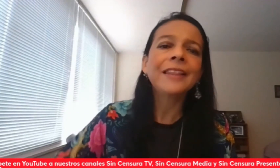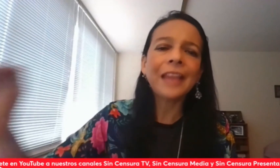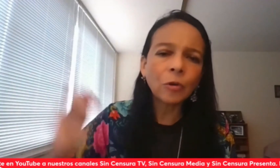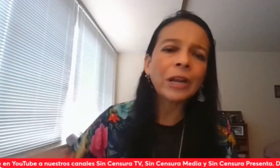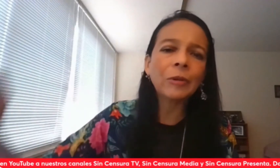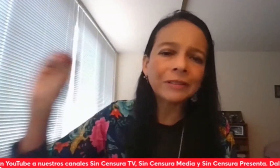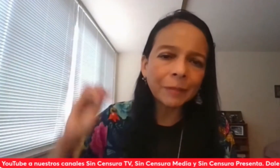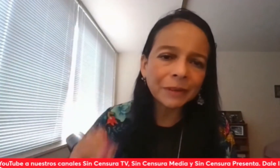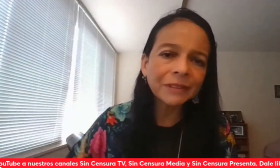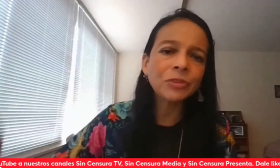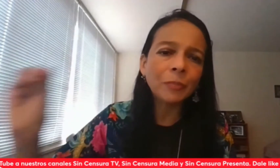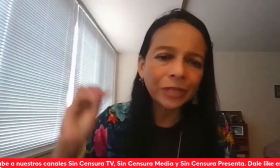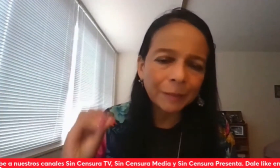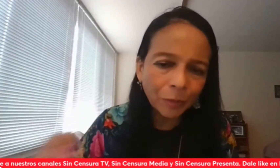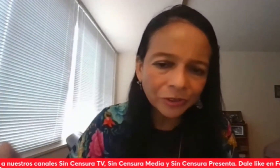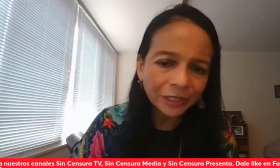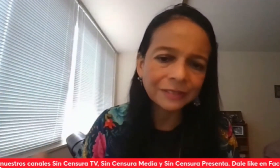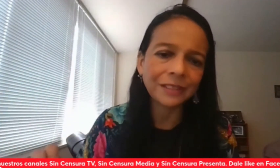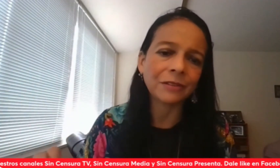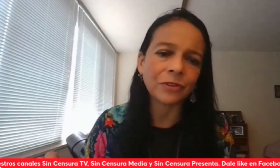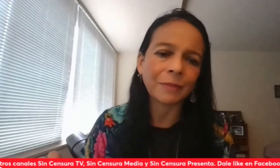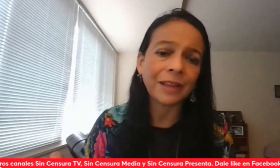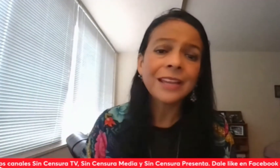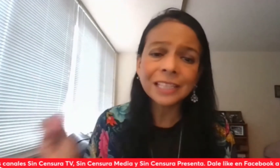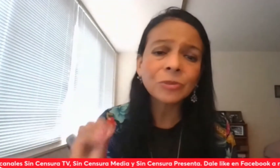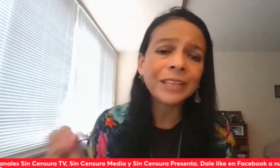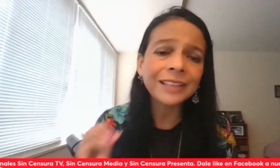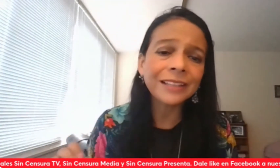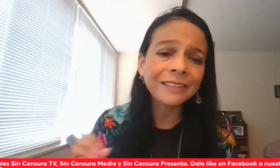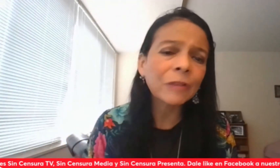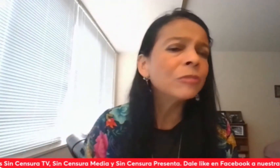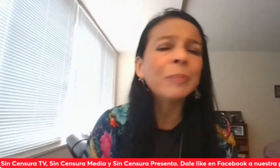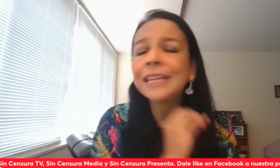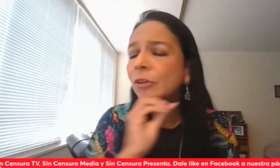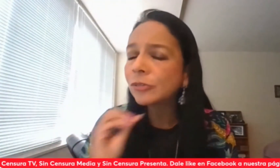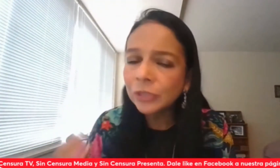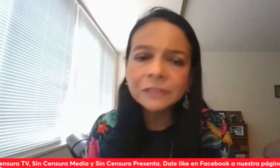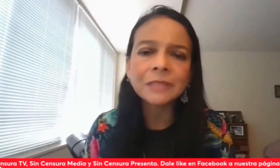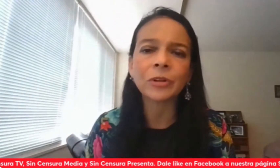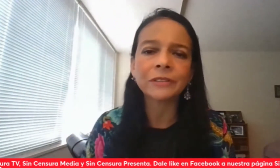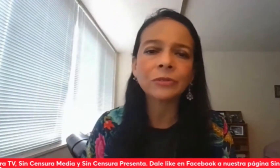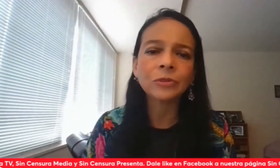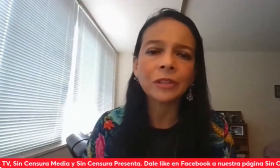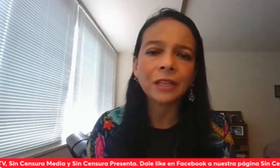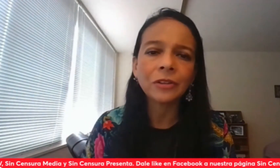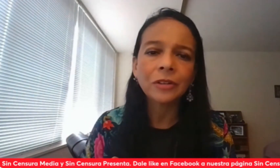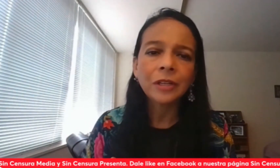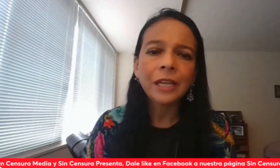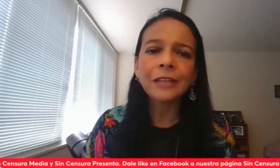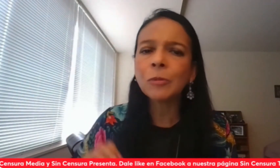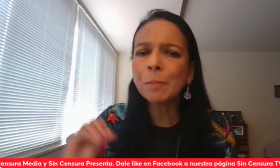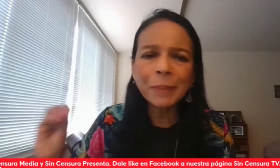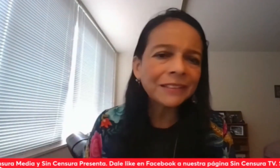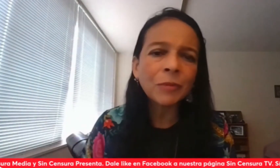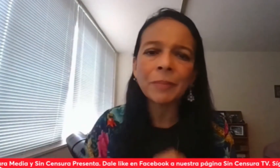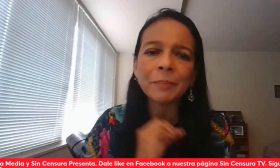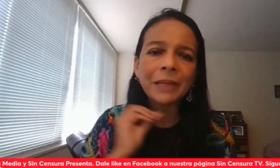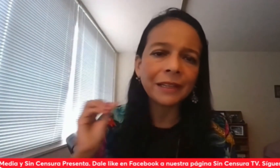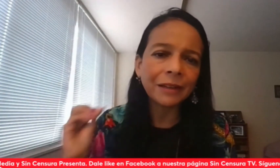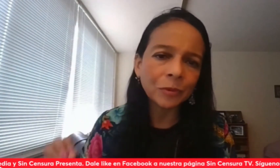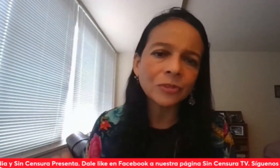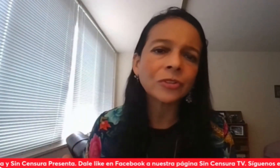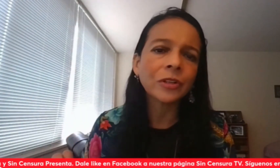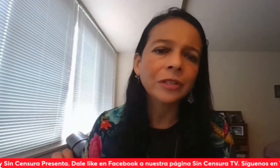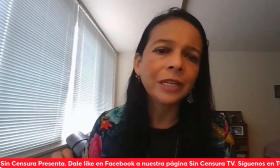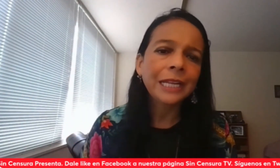políticas de acuerdo a esta percepción, porque votan de cierta forma. Y eso hay que entenderlo. Es peligrosísimo lo que está sucediendo. Es un pésimo papel